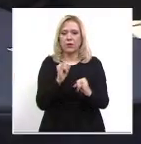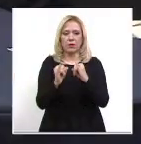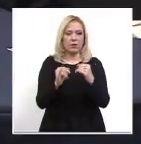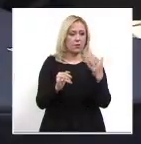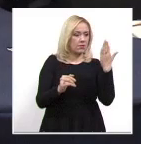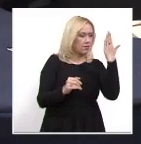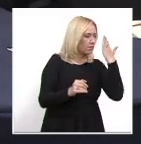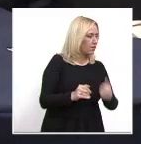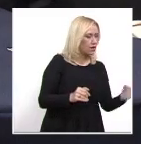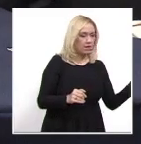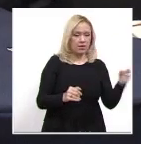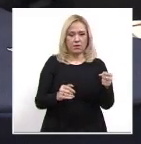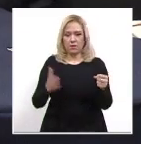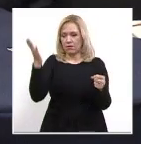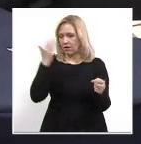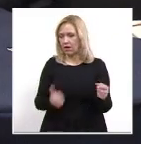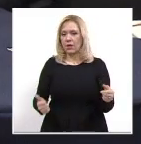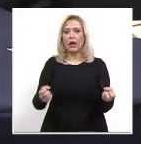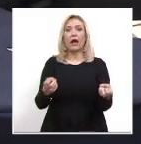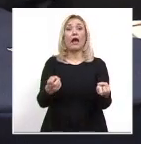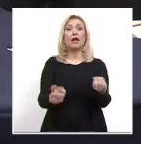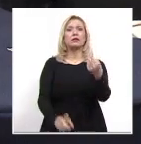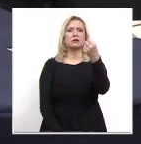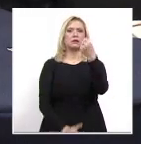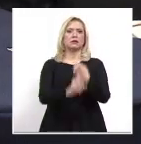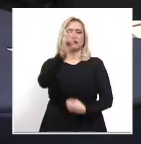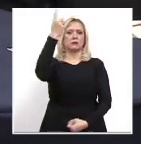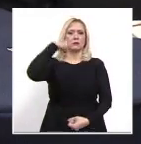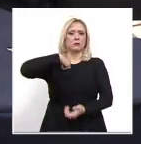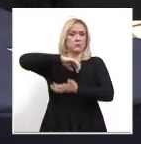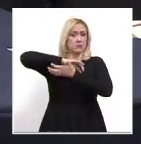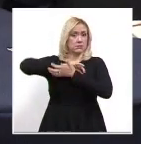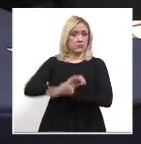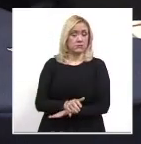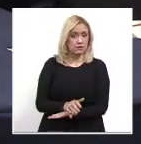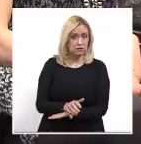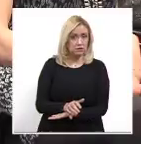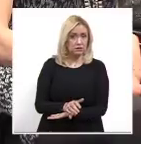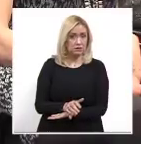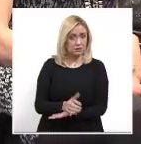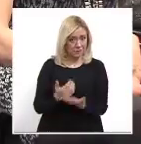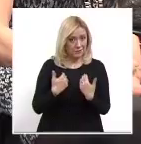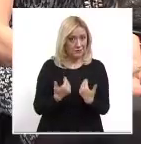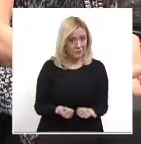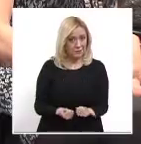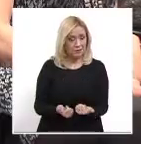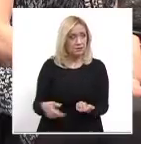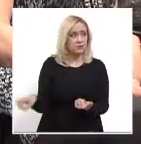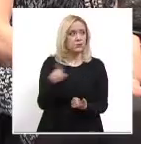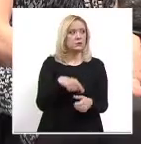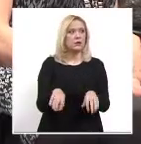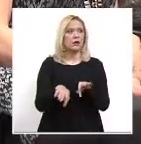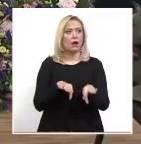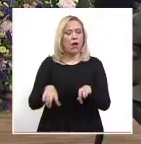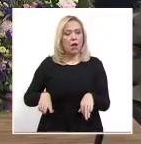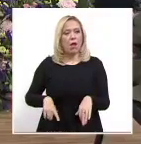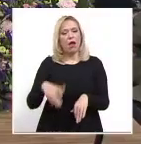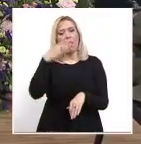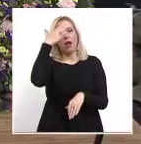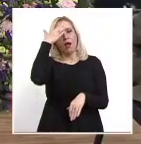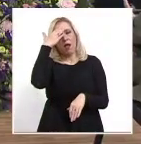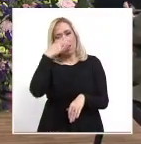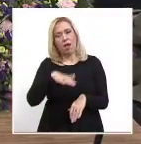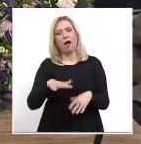una mesa de análisis, explicaron que las y los defensores públicos necesitan entender dichas desventajas de manera diferenciada, pues